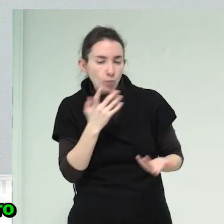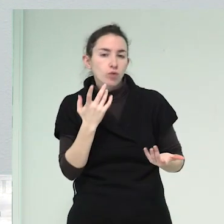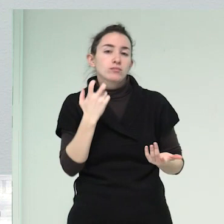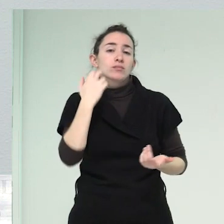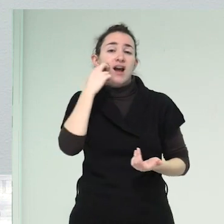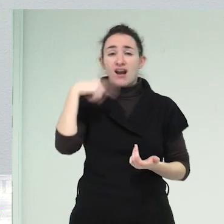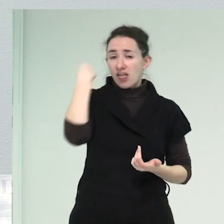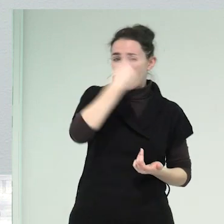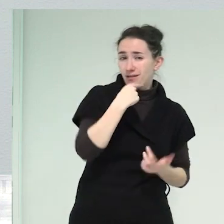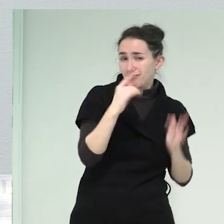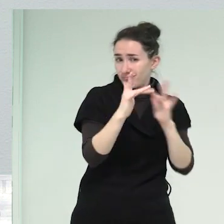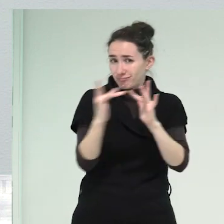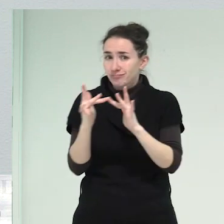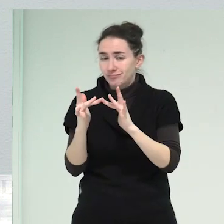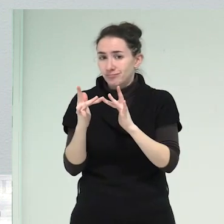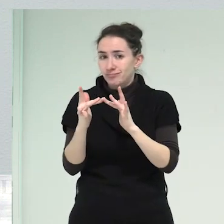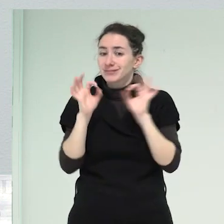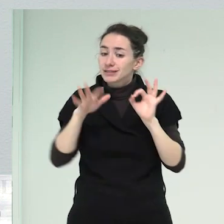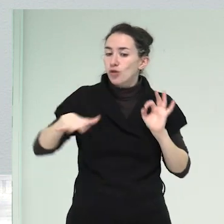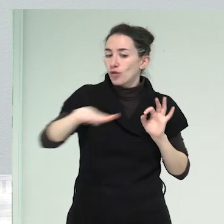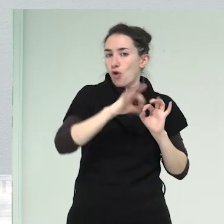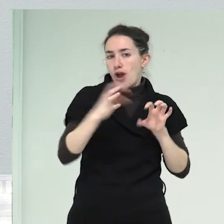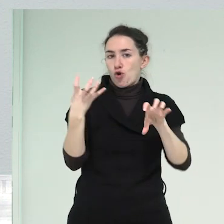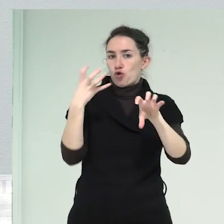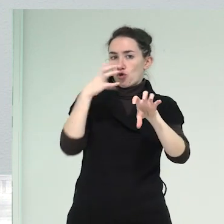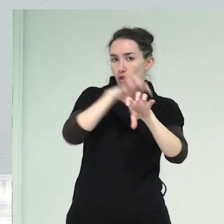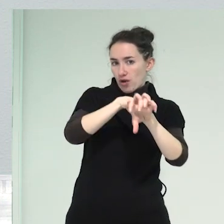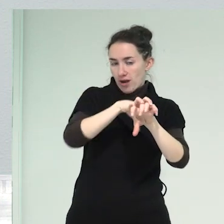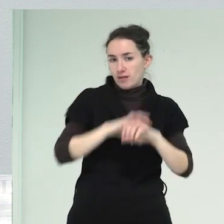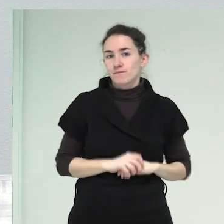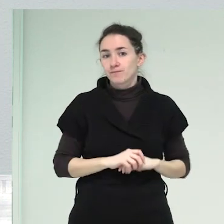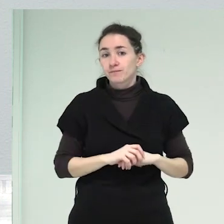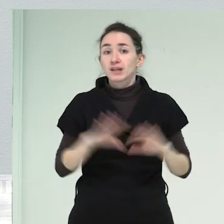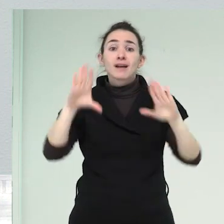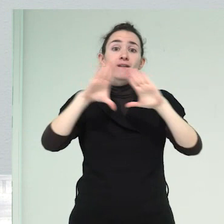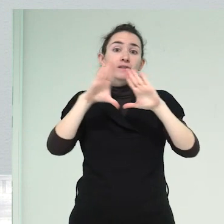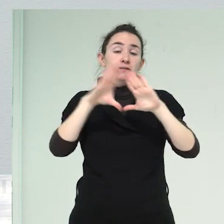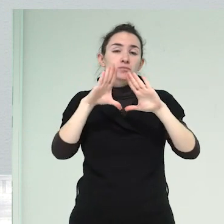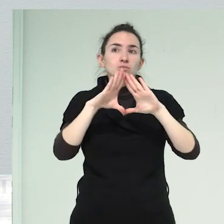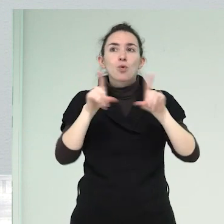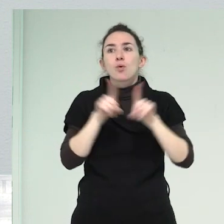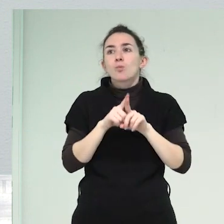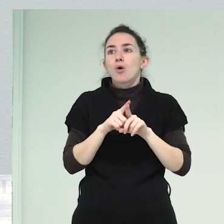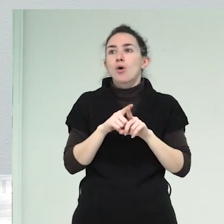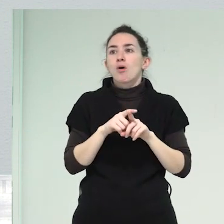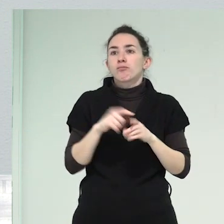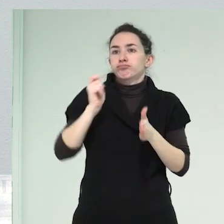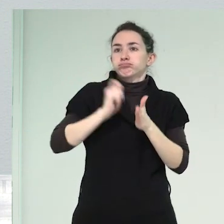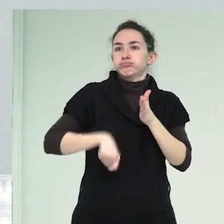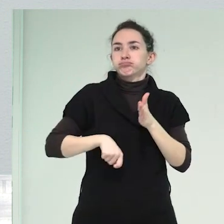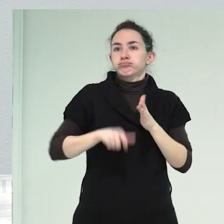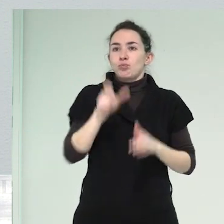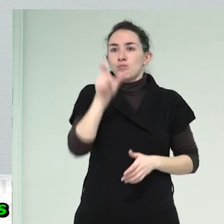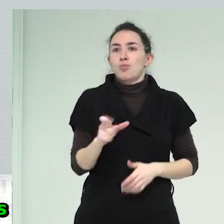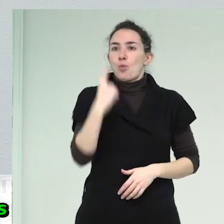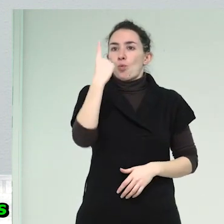clase, raza y género en el escenario de la colonialidad. El feminismo, lo repito, no es un asunto monolítico ni